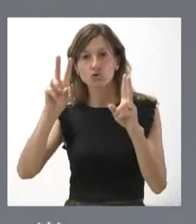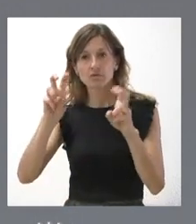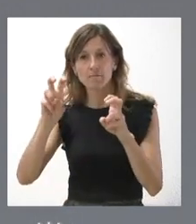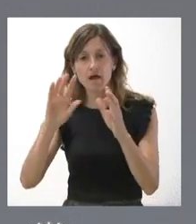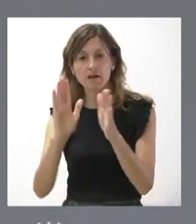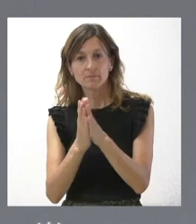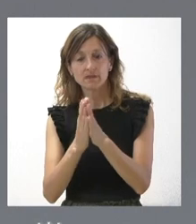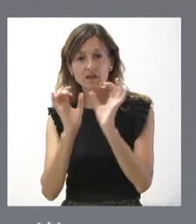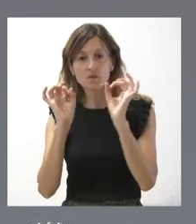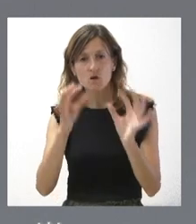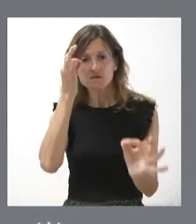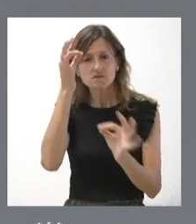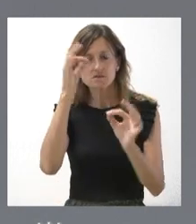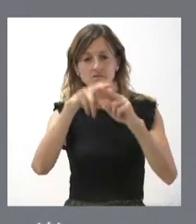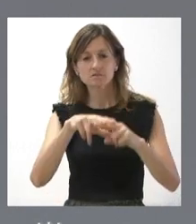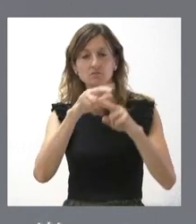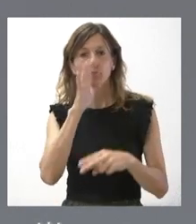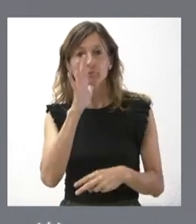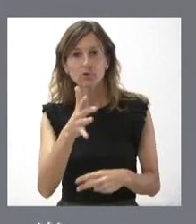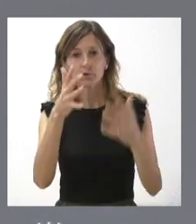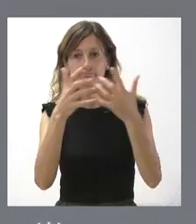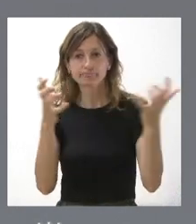estar exhaustivamente razonados, y